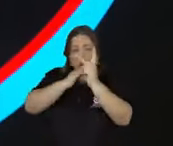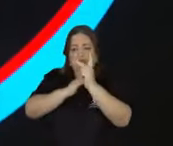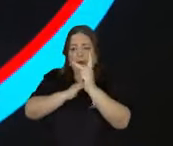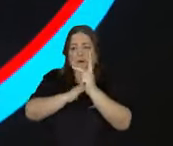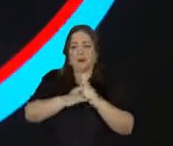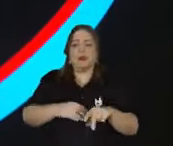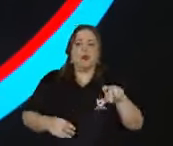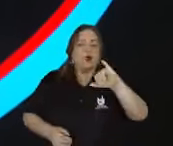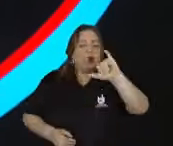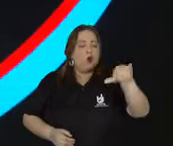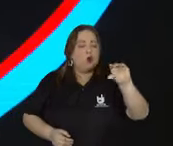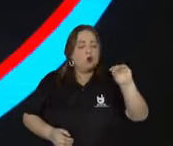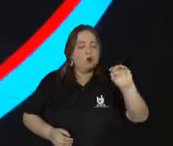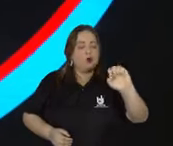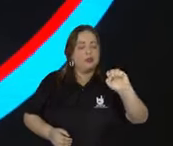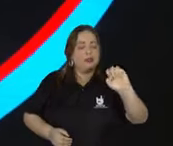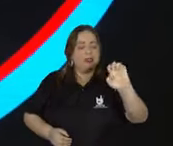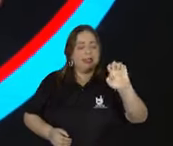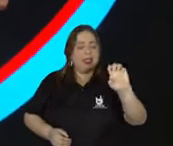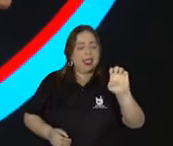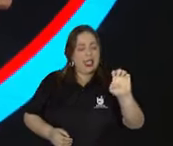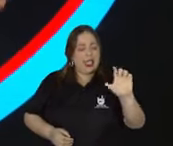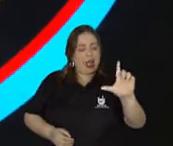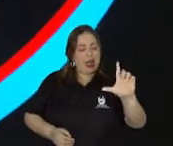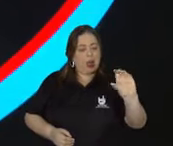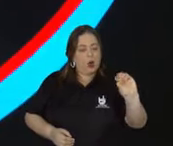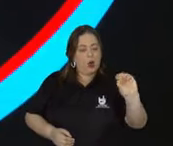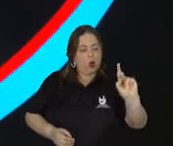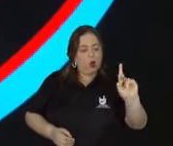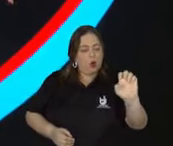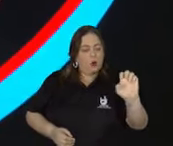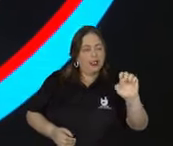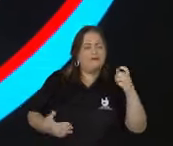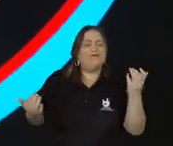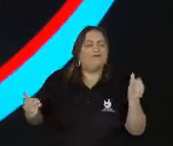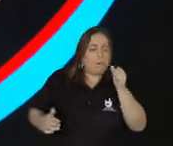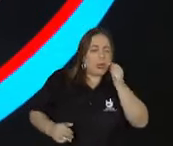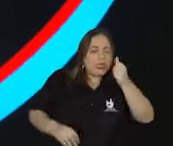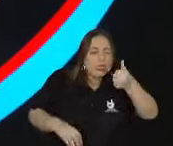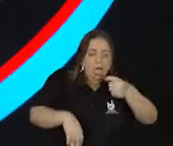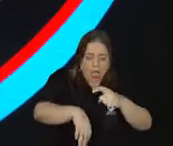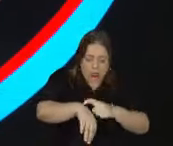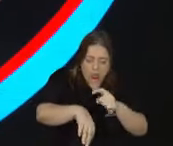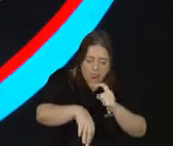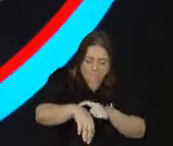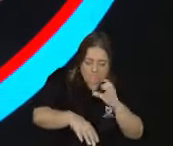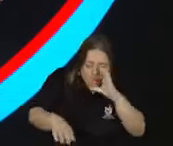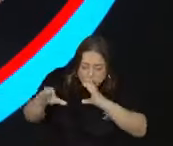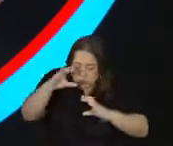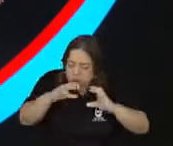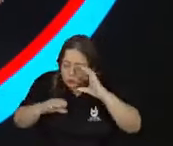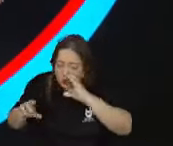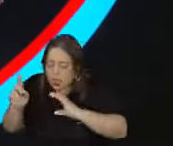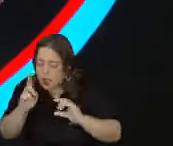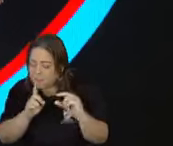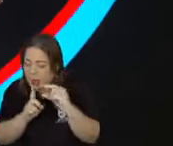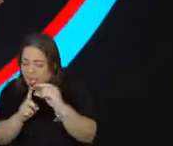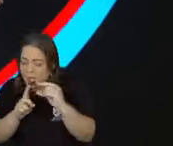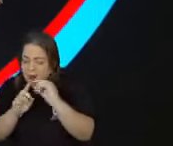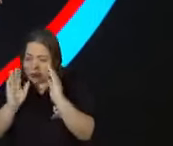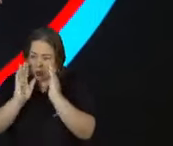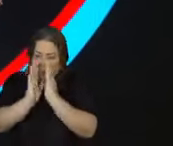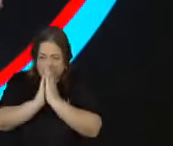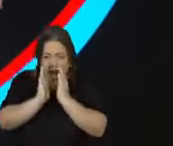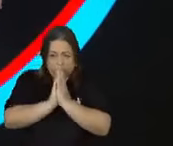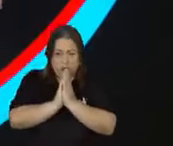Emilio López. Va a ser un tiempo de oración, de intercesión, de búsqueda. Así que le exhortamos que todos los lunes se reúne en la casa del Señor